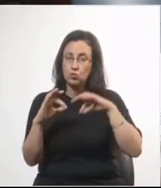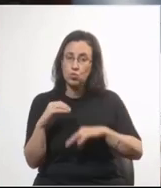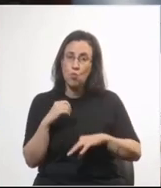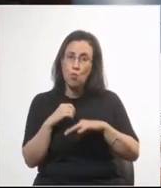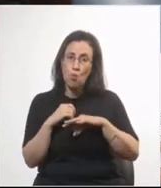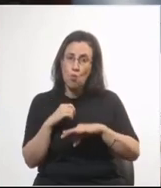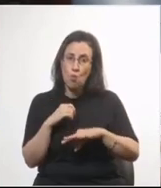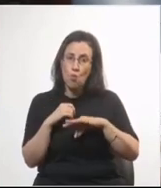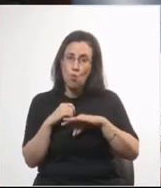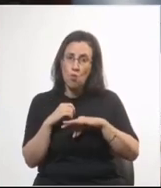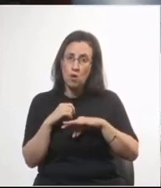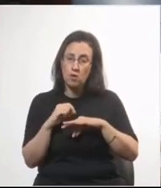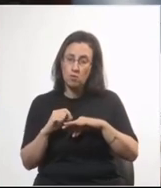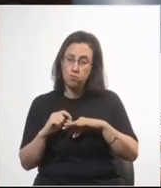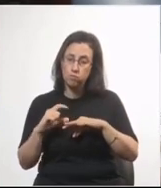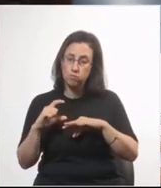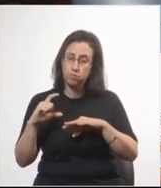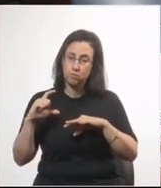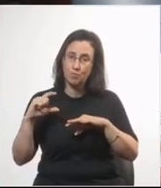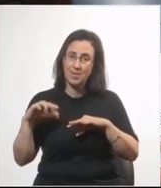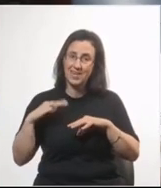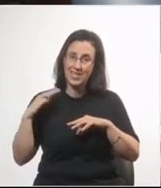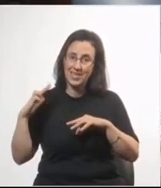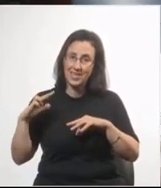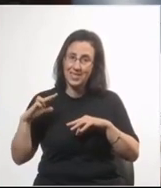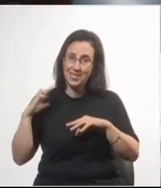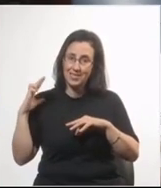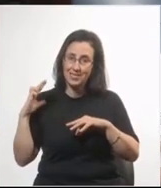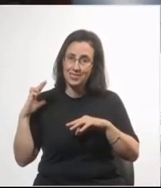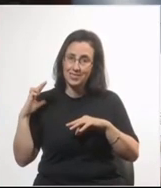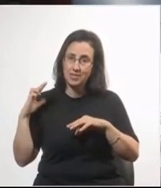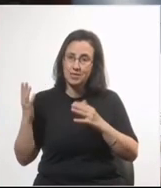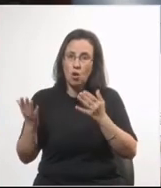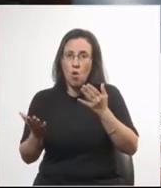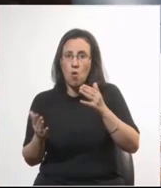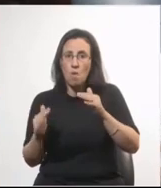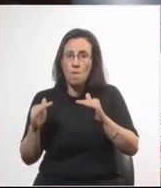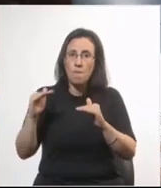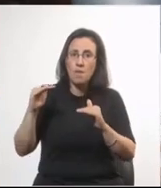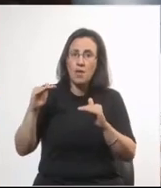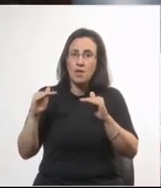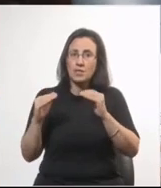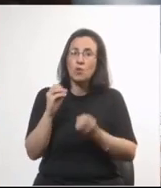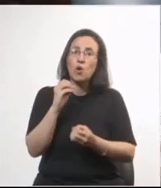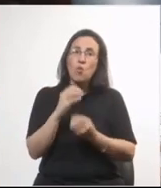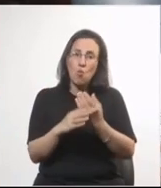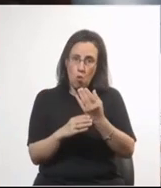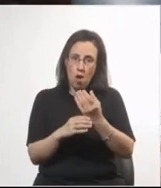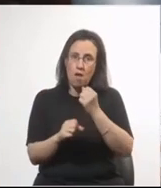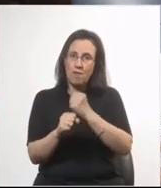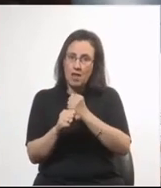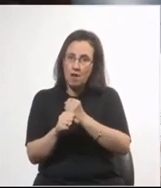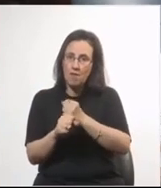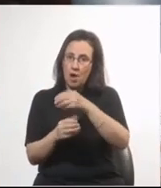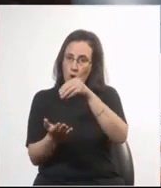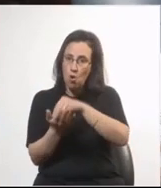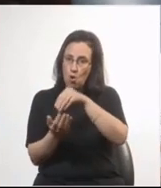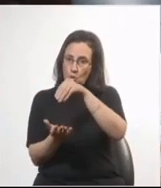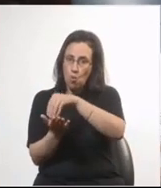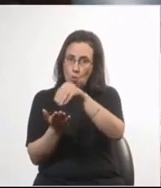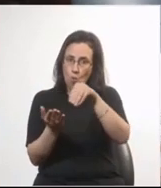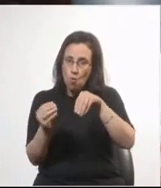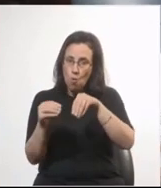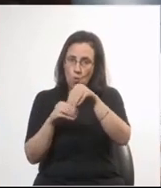con relación al crecimiento de la riqueza se compensa con la creación de puestos de trabajo, pero eso es parcialmente